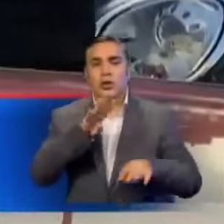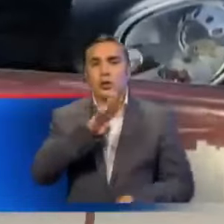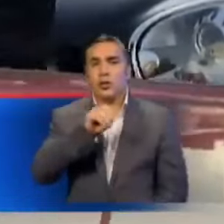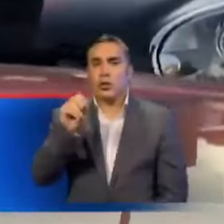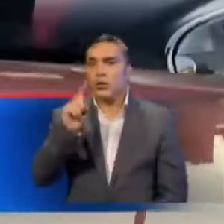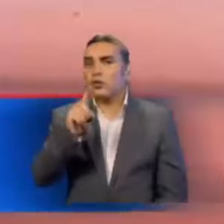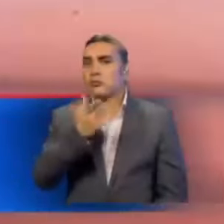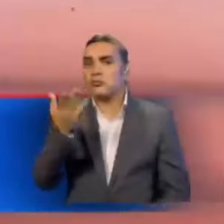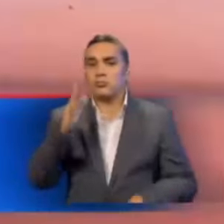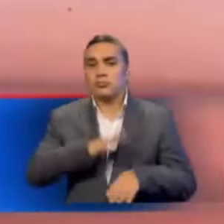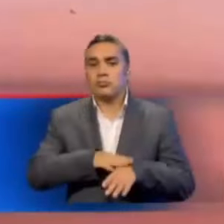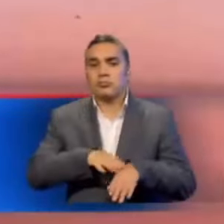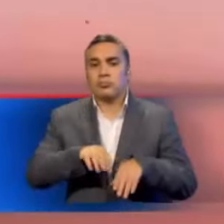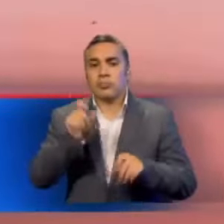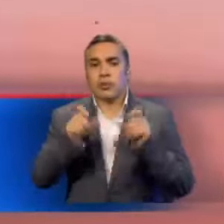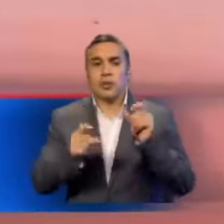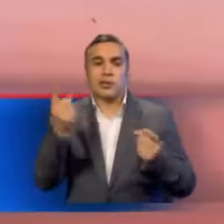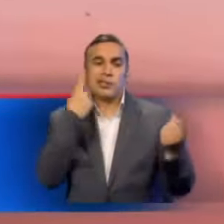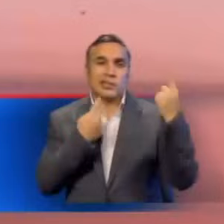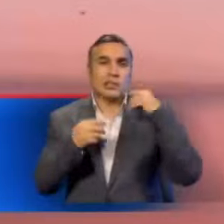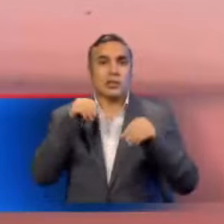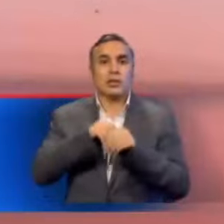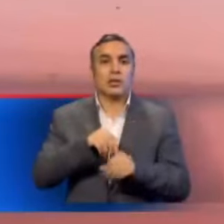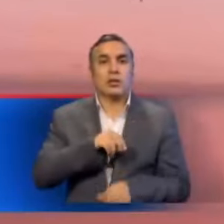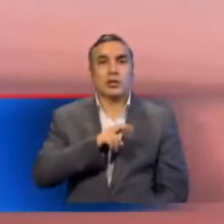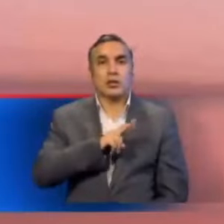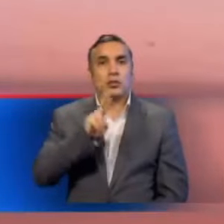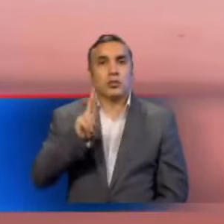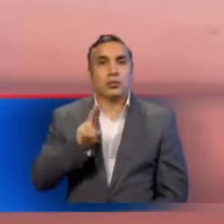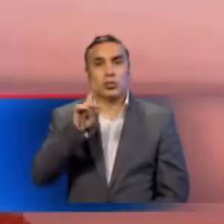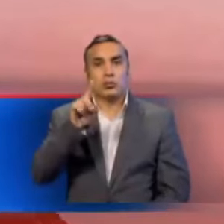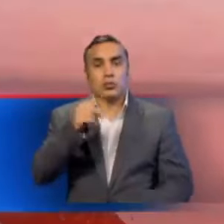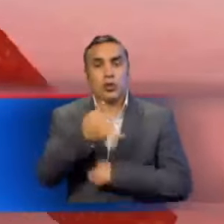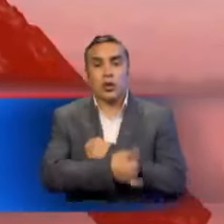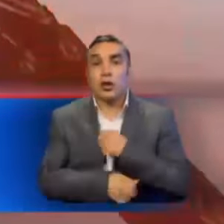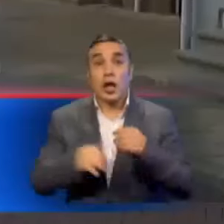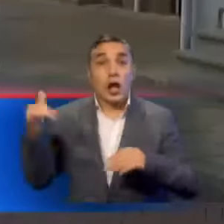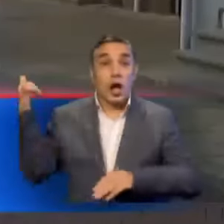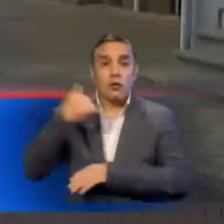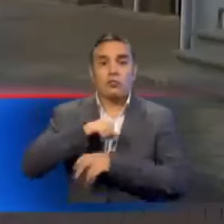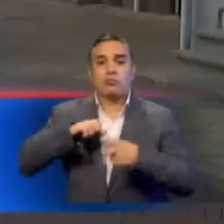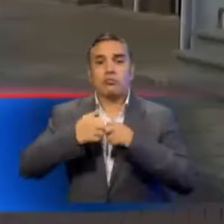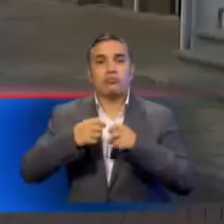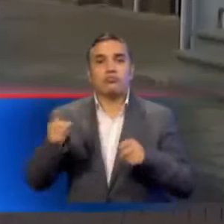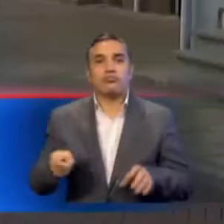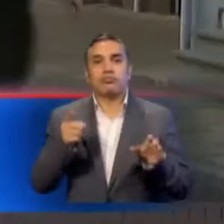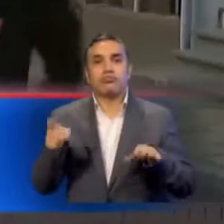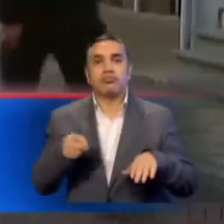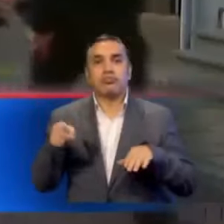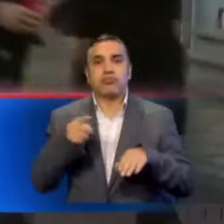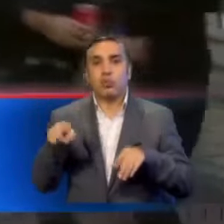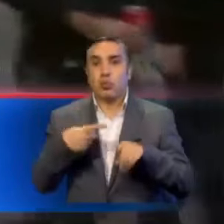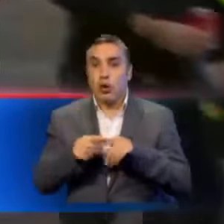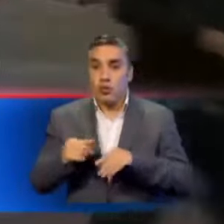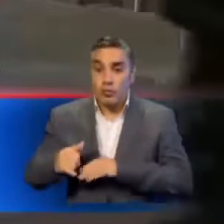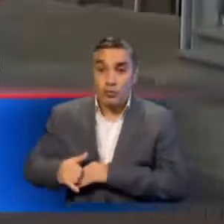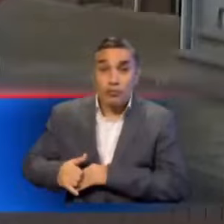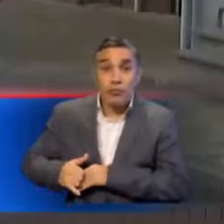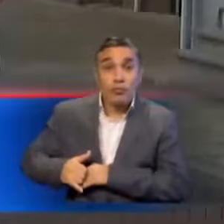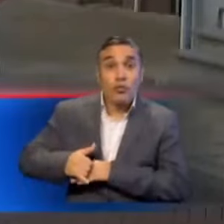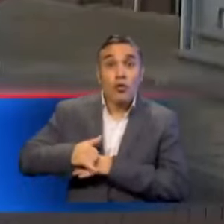747-400 que provocaron heridas a 2 personas en el sur del país. El avión tuvo dificultades en el motor pocos segundos después de despegar